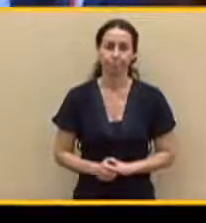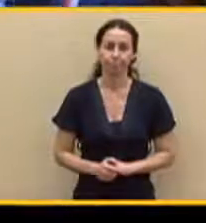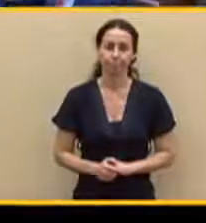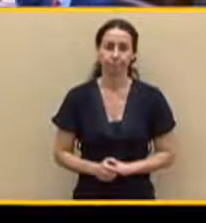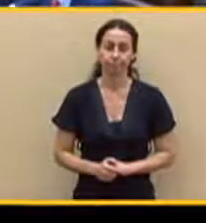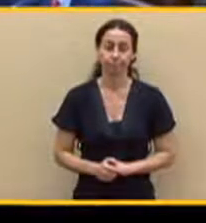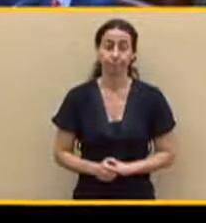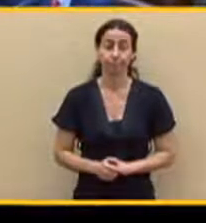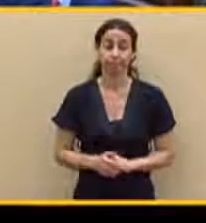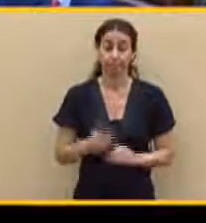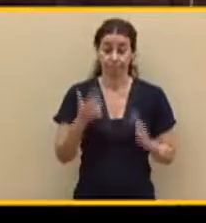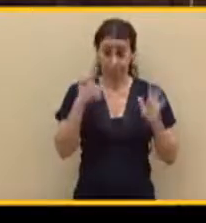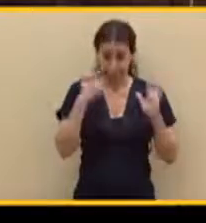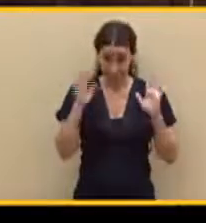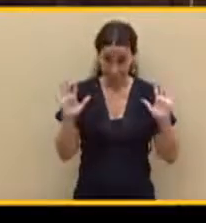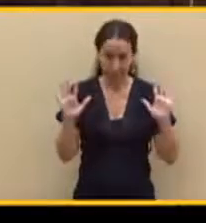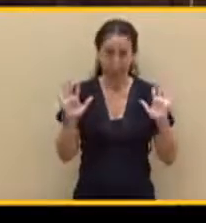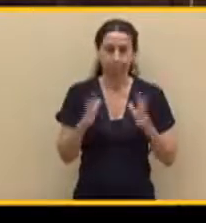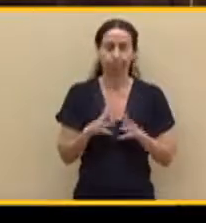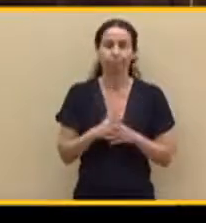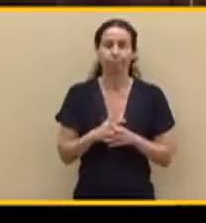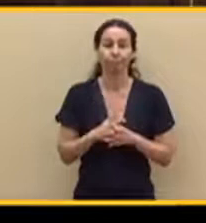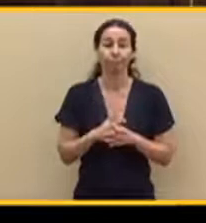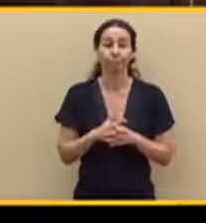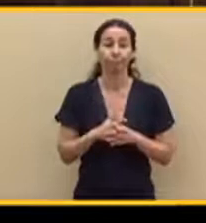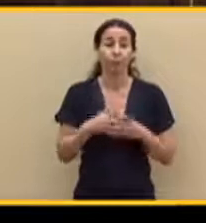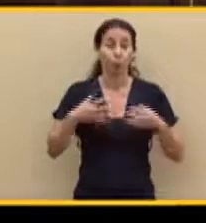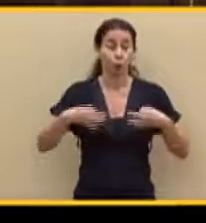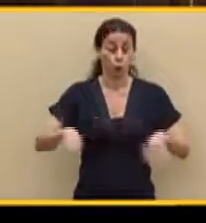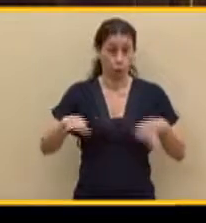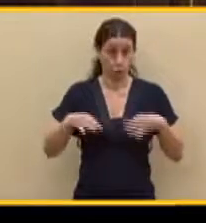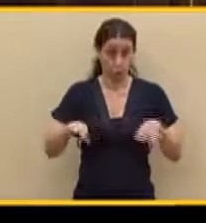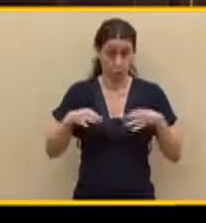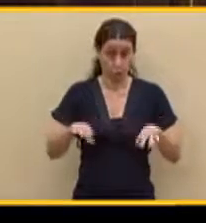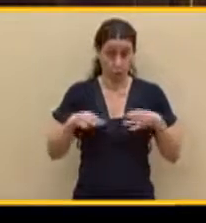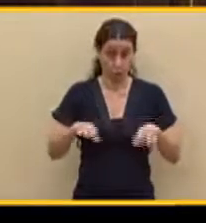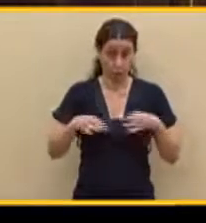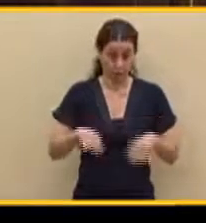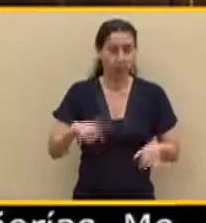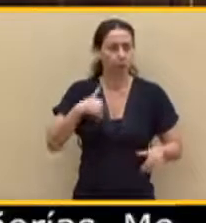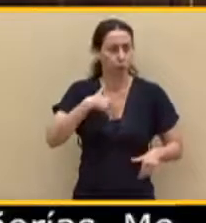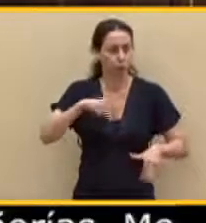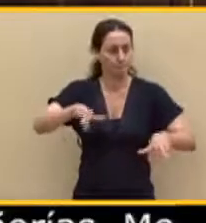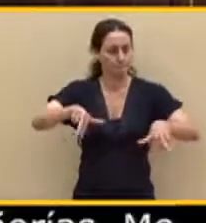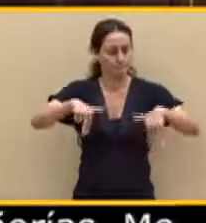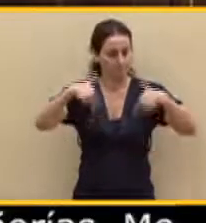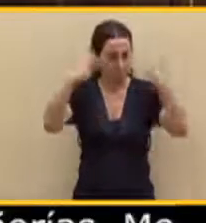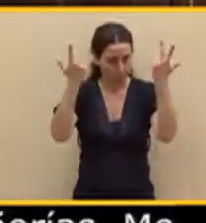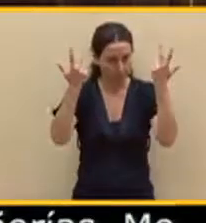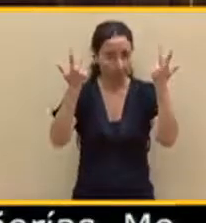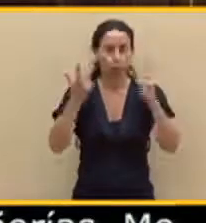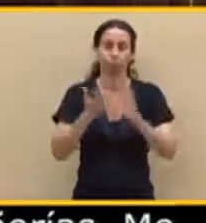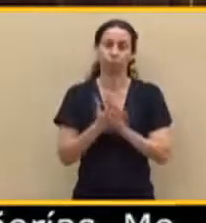tanta paz lleve como la que deja, señorías. Me permito ser contundente con el señor Soria